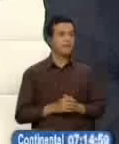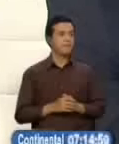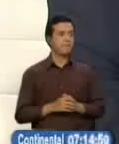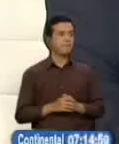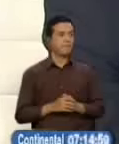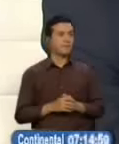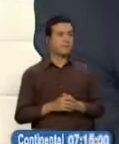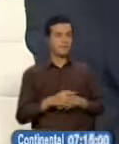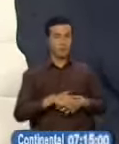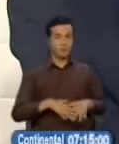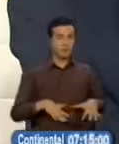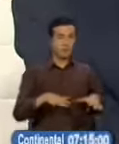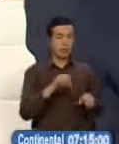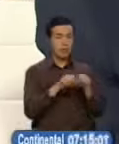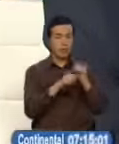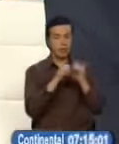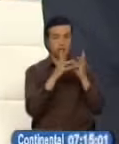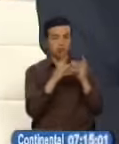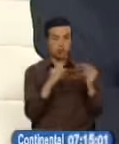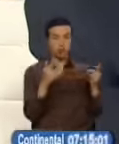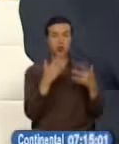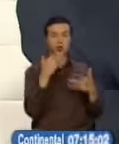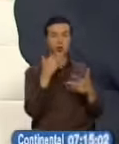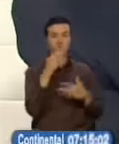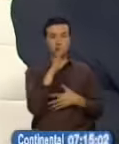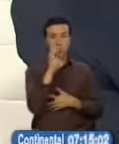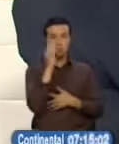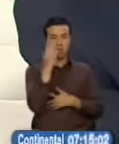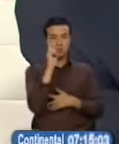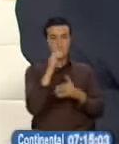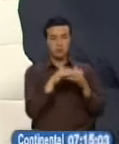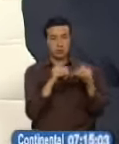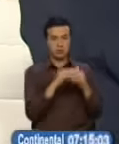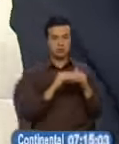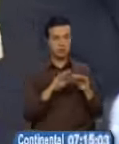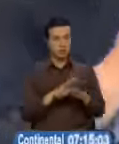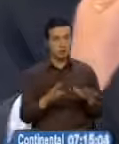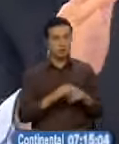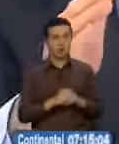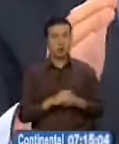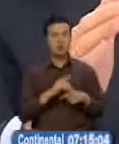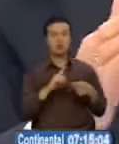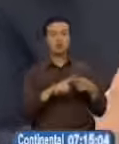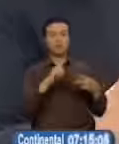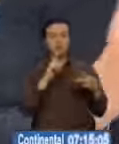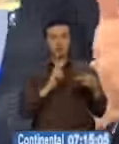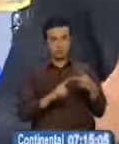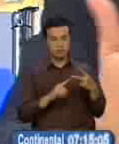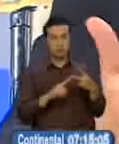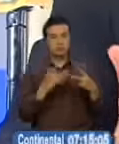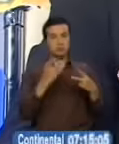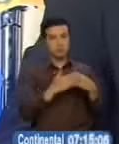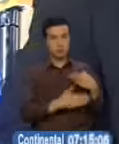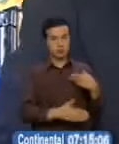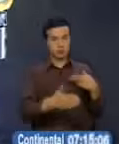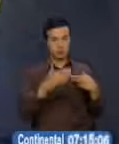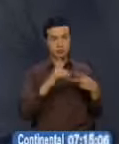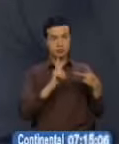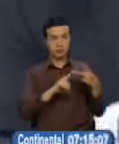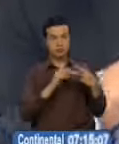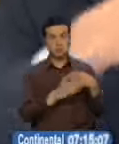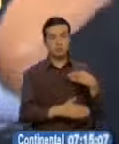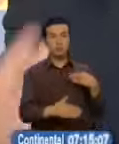los daños, por llamarlo de alguna manera, está valorado en 50 millones. Y una segunda etapa o una segunda fase, ya vemos así,